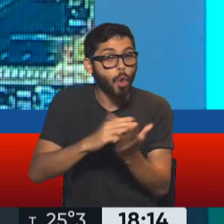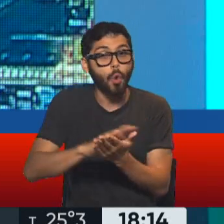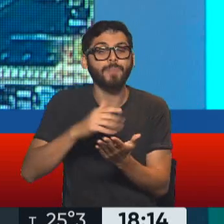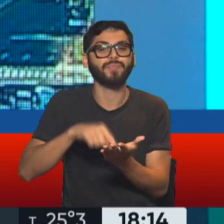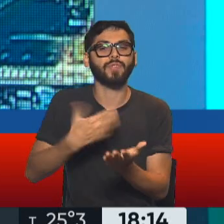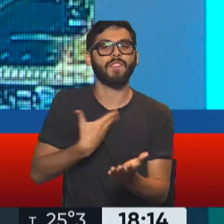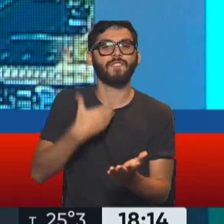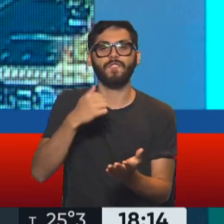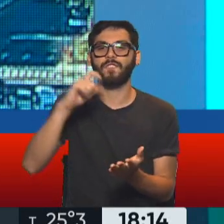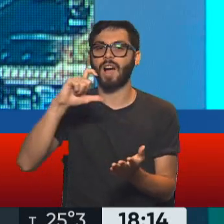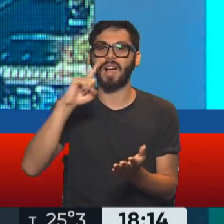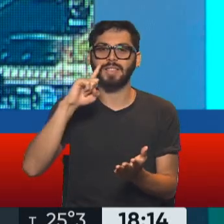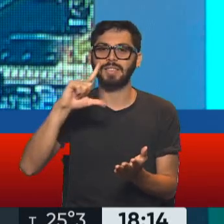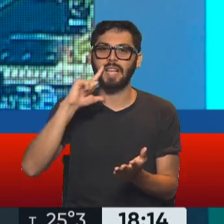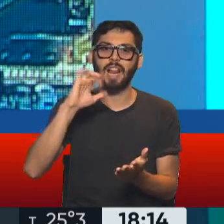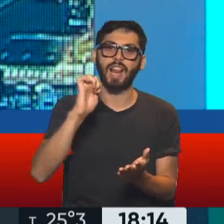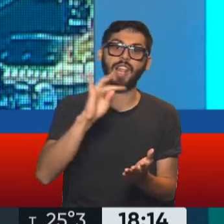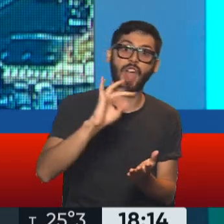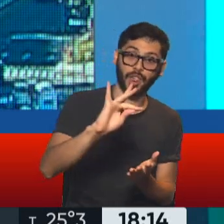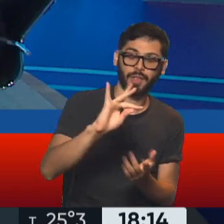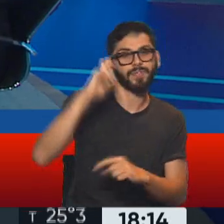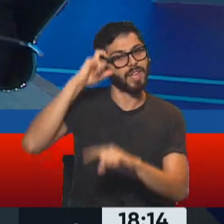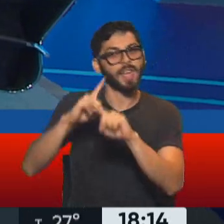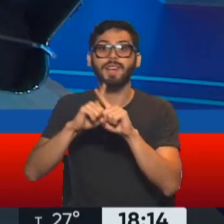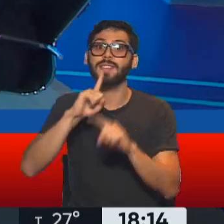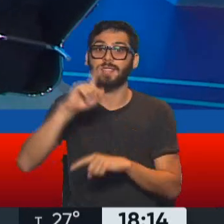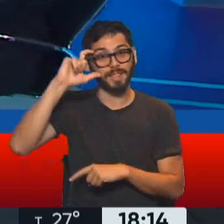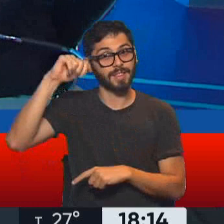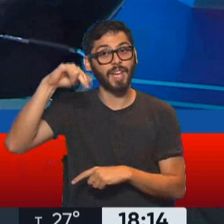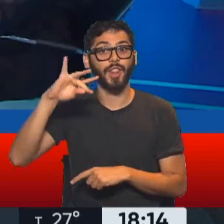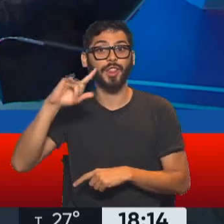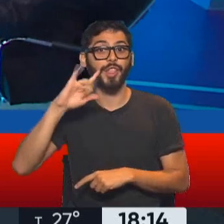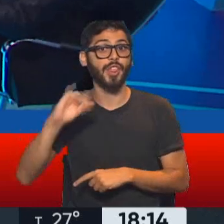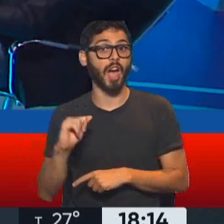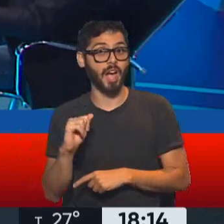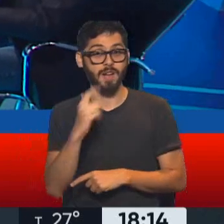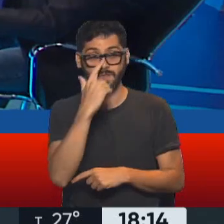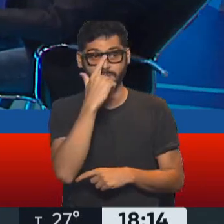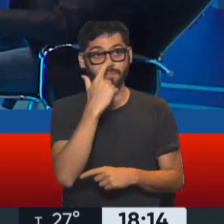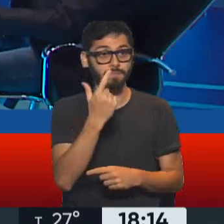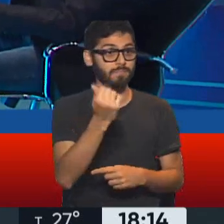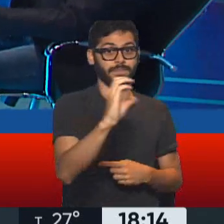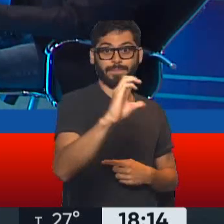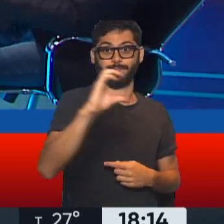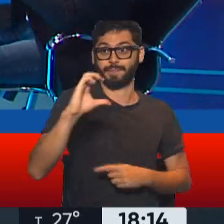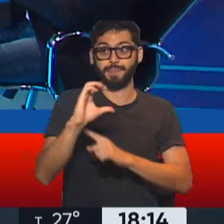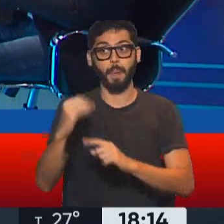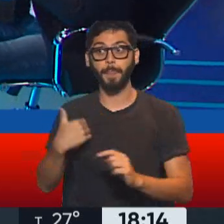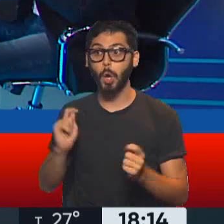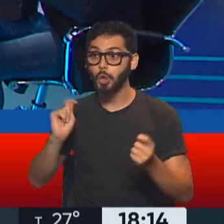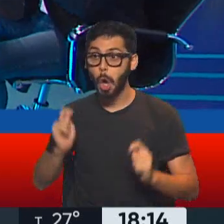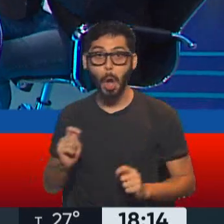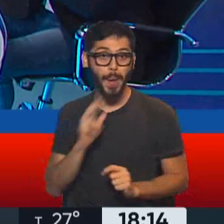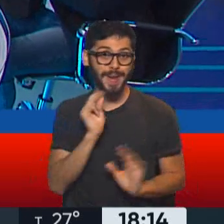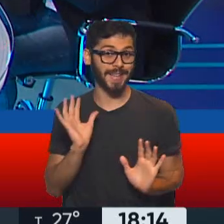sin un cambio de plataforma económica, sin tener que aplicar reformas, que es lo que todos